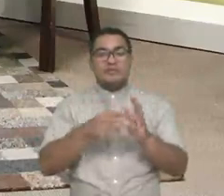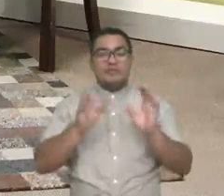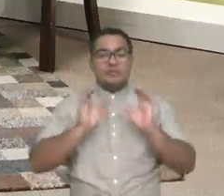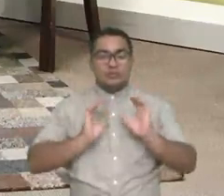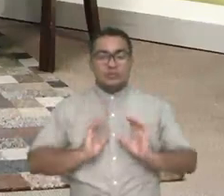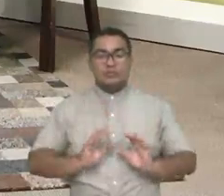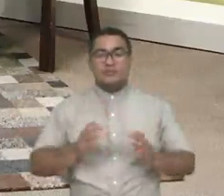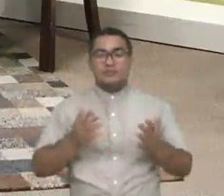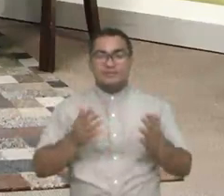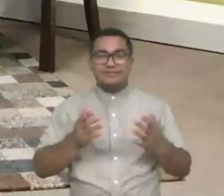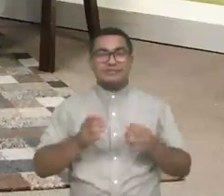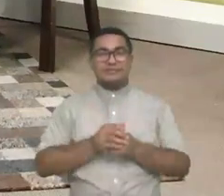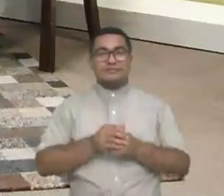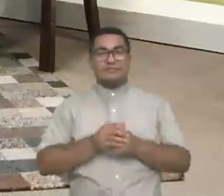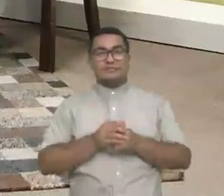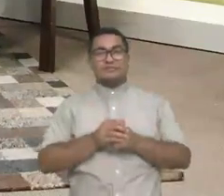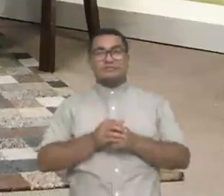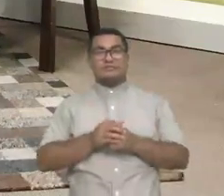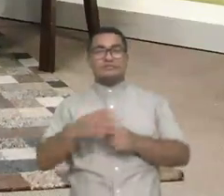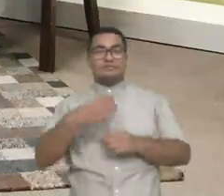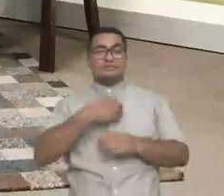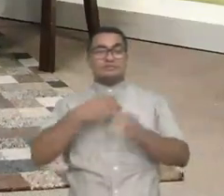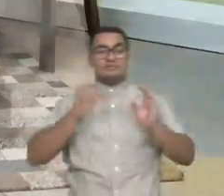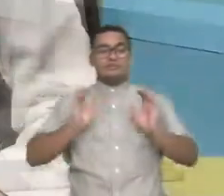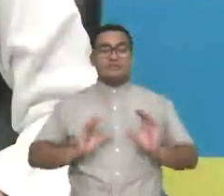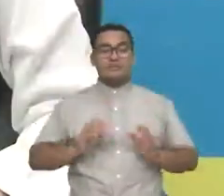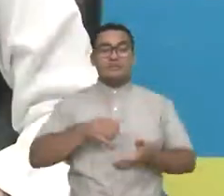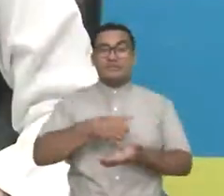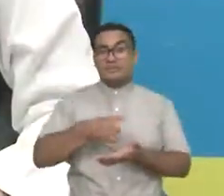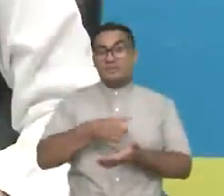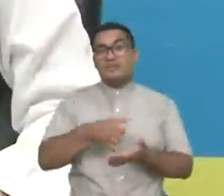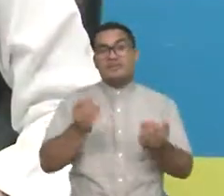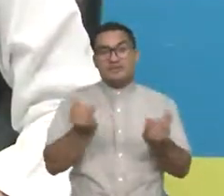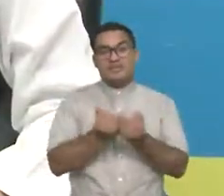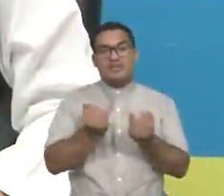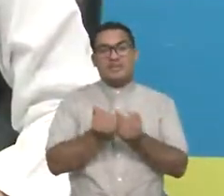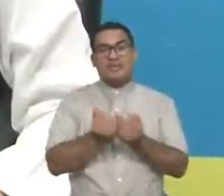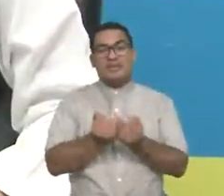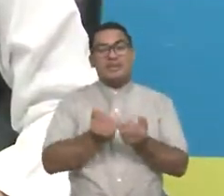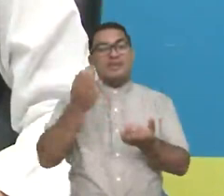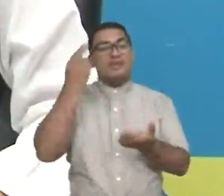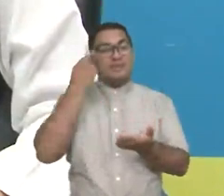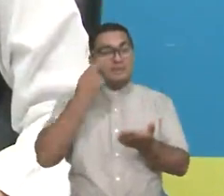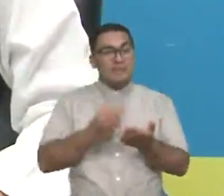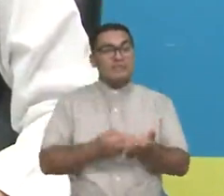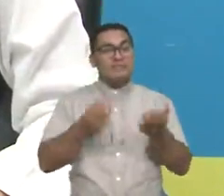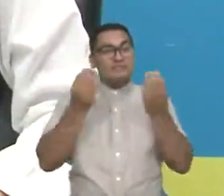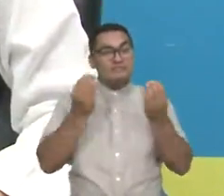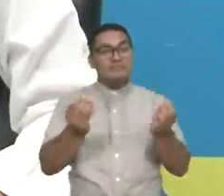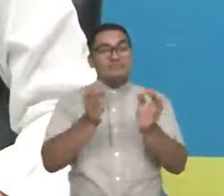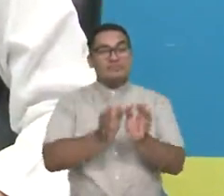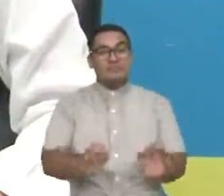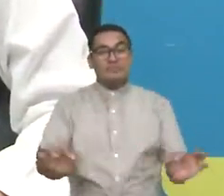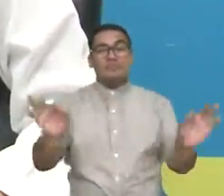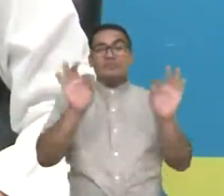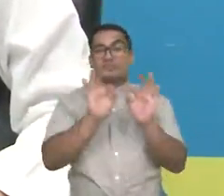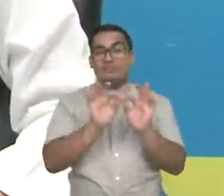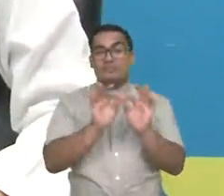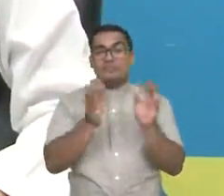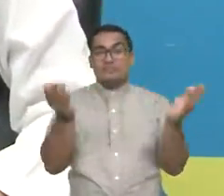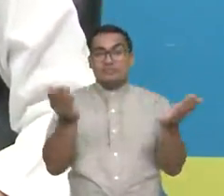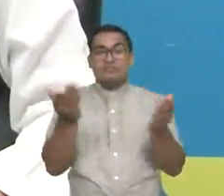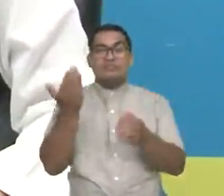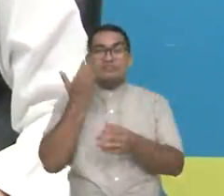nervioso, nuestro sistema inmunológico se ve también afectado, y recordemos que necesitamos mantener frente a este